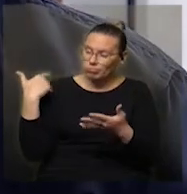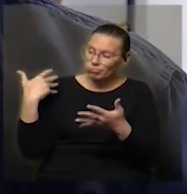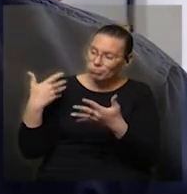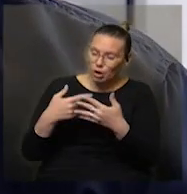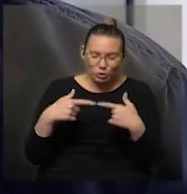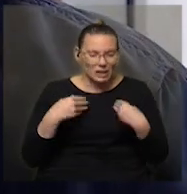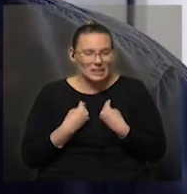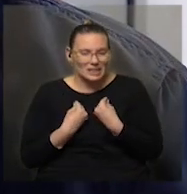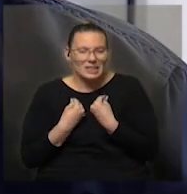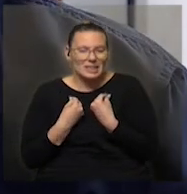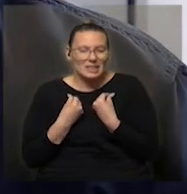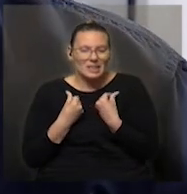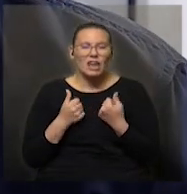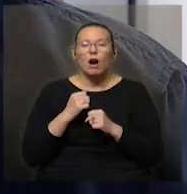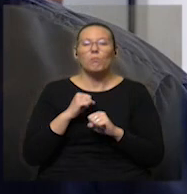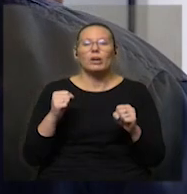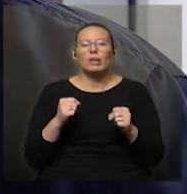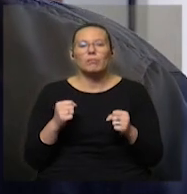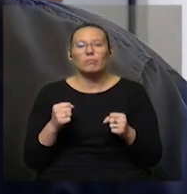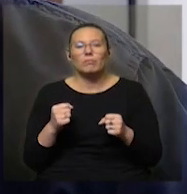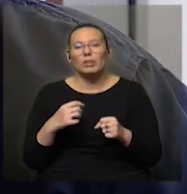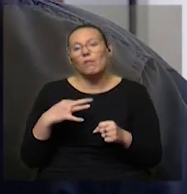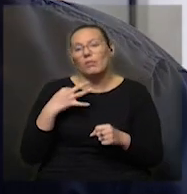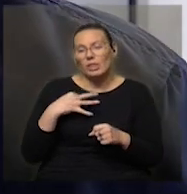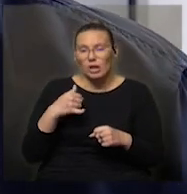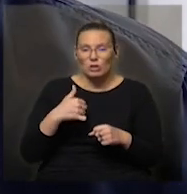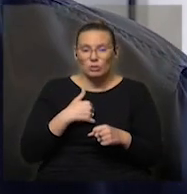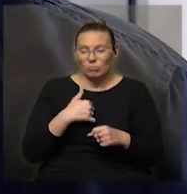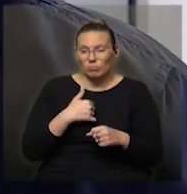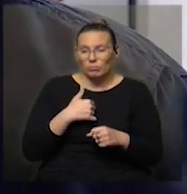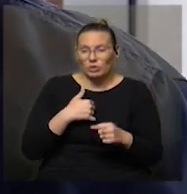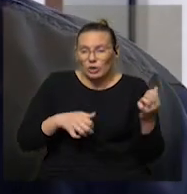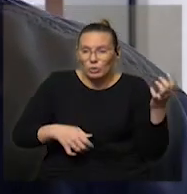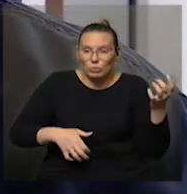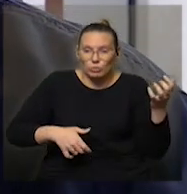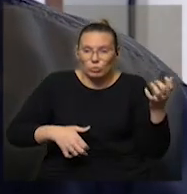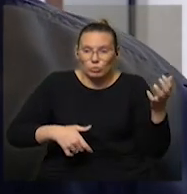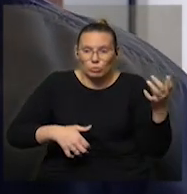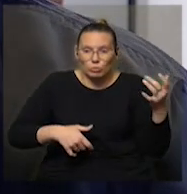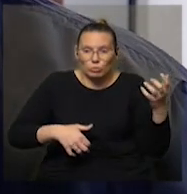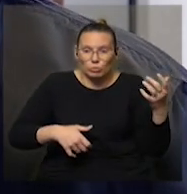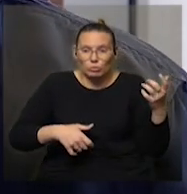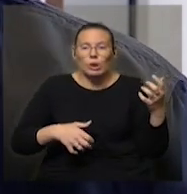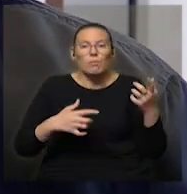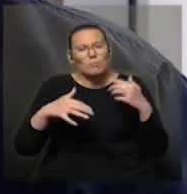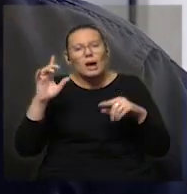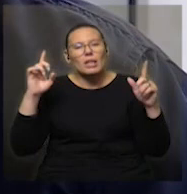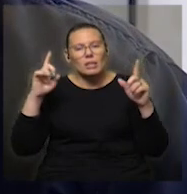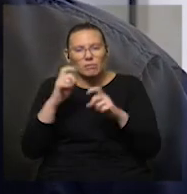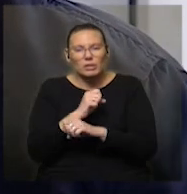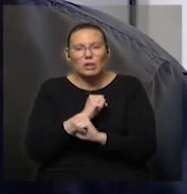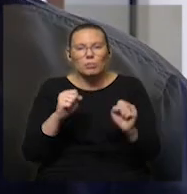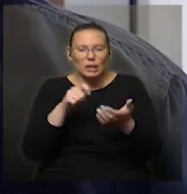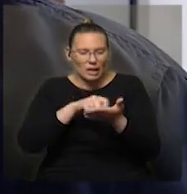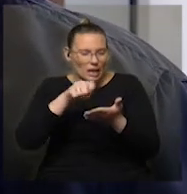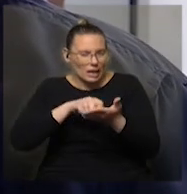sentíamos, poder darle vida. En mi caso, bueno, yo soy bajista, entonces se me hace más difícil poder por ahí componer